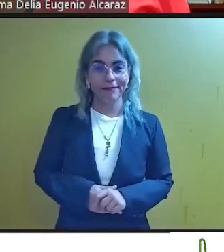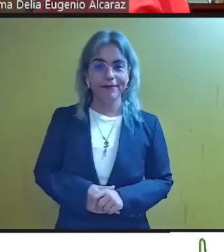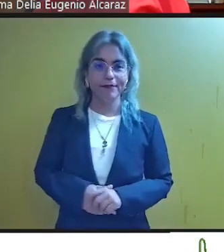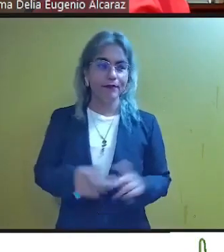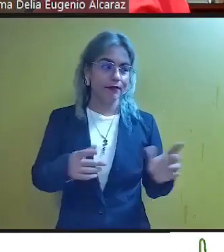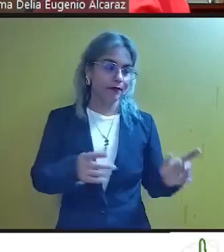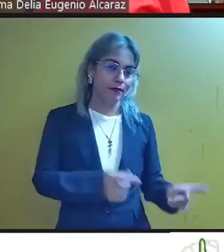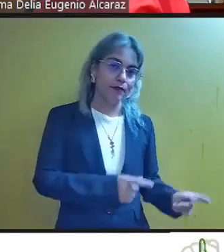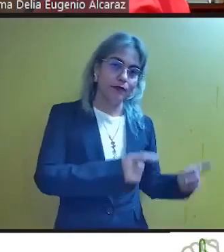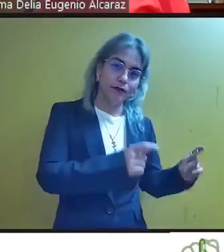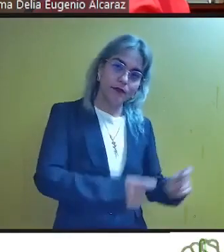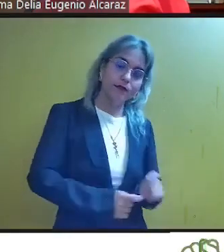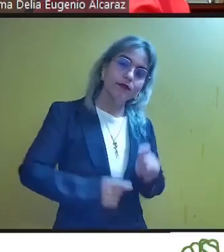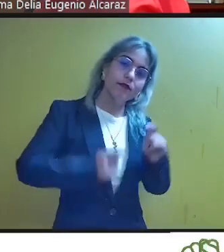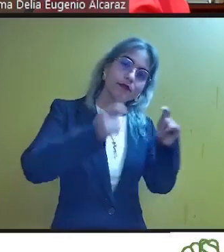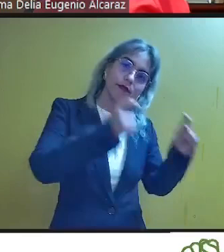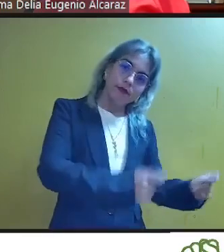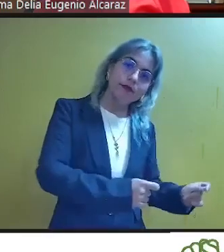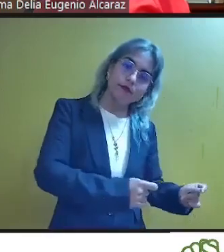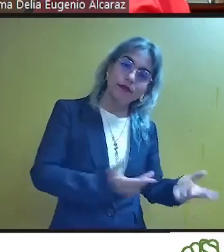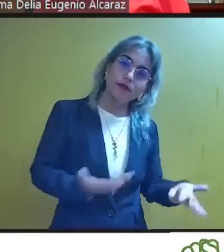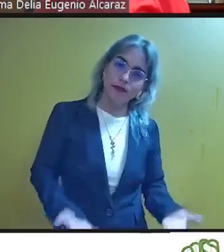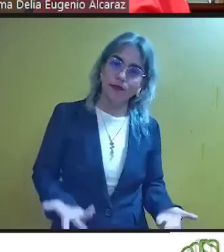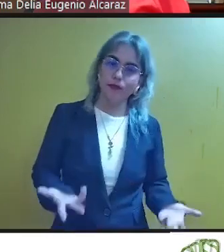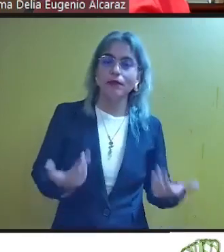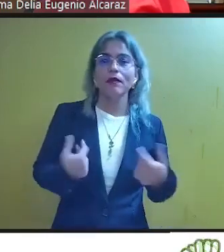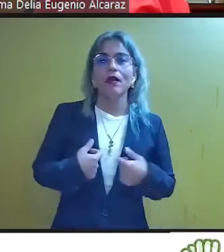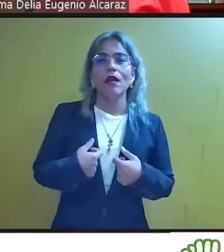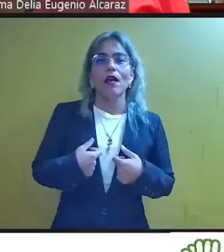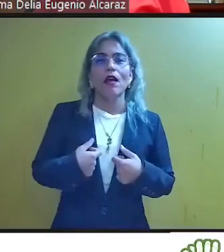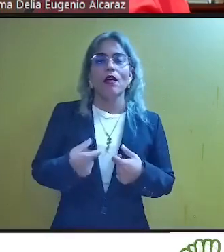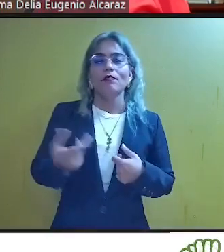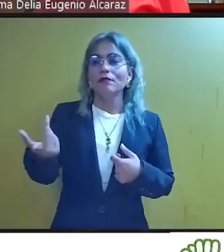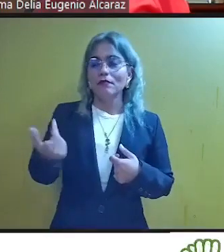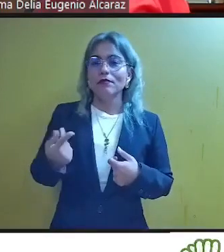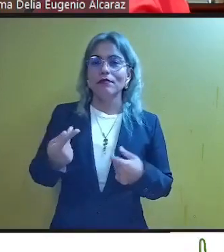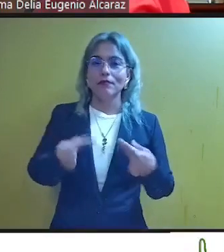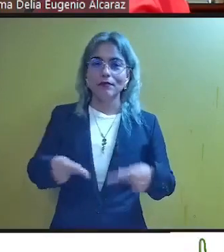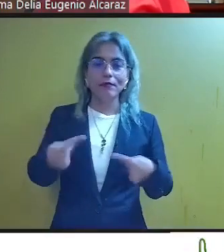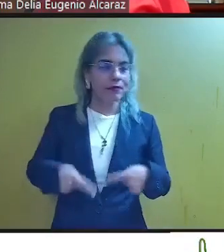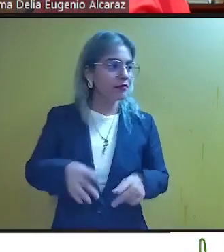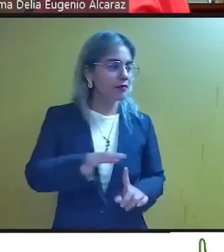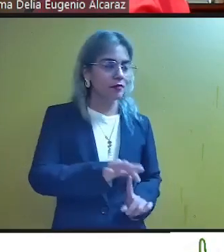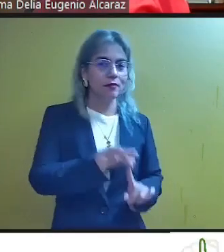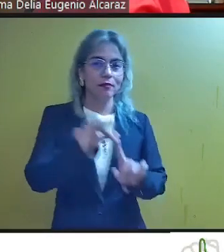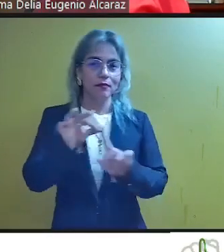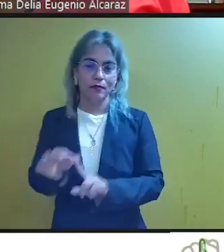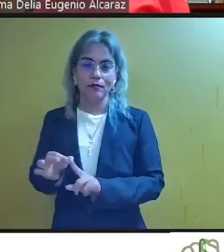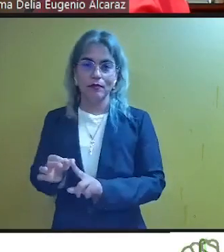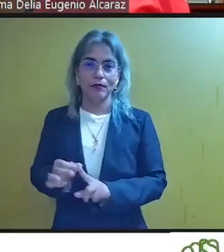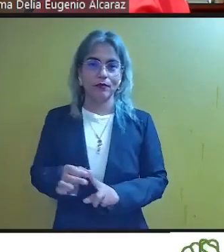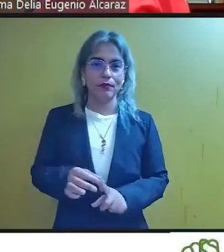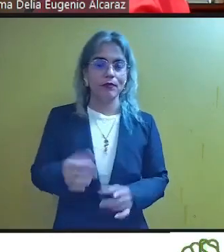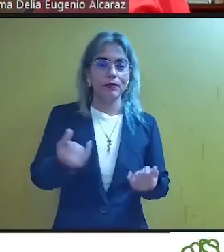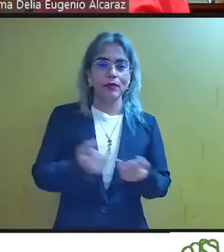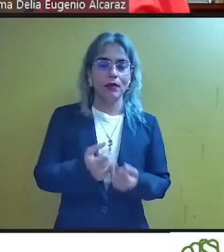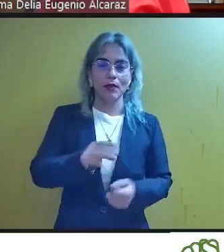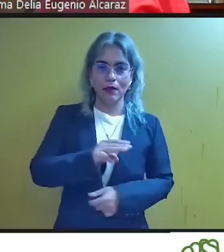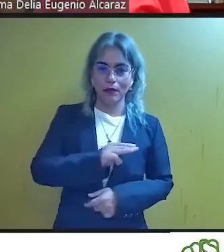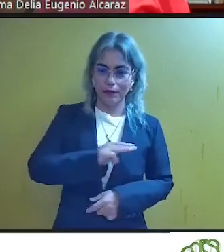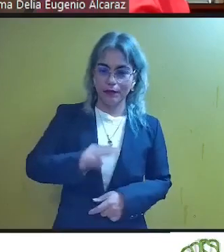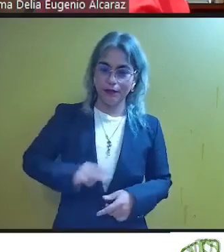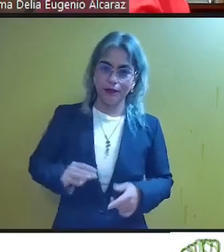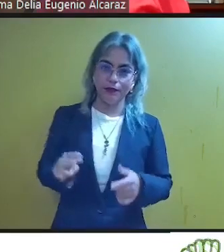su designación se origina por la decisión de la mayoría de los militantes dirigentes municipales así como de la expresidenta municipal del Partido Movimiento